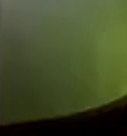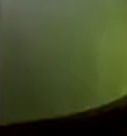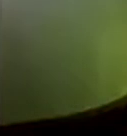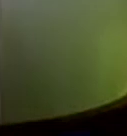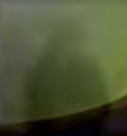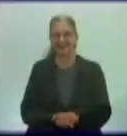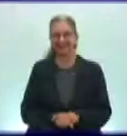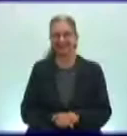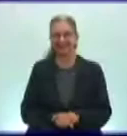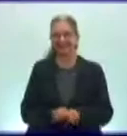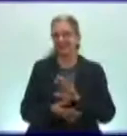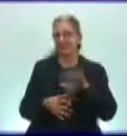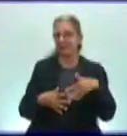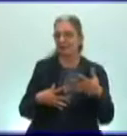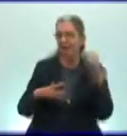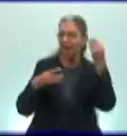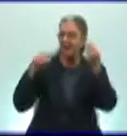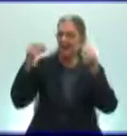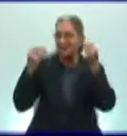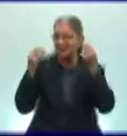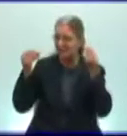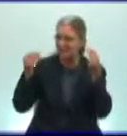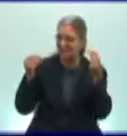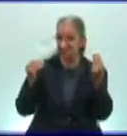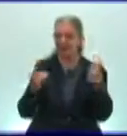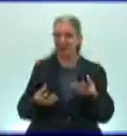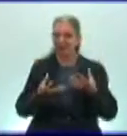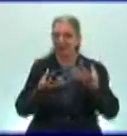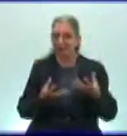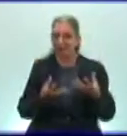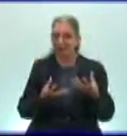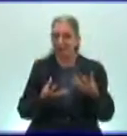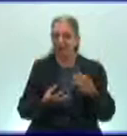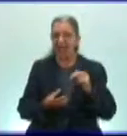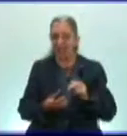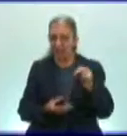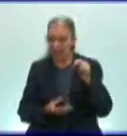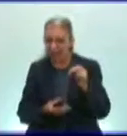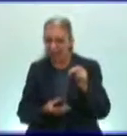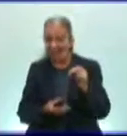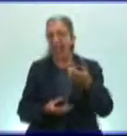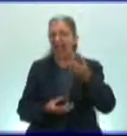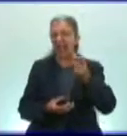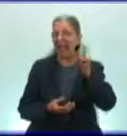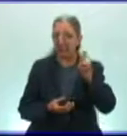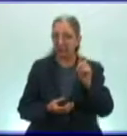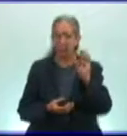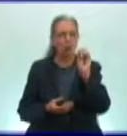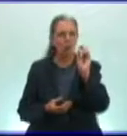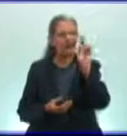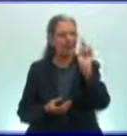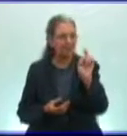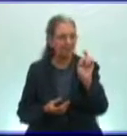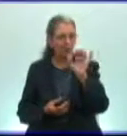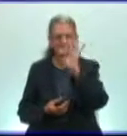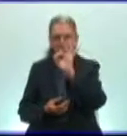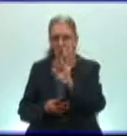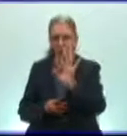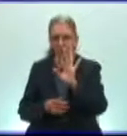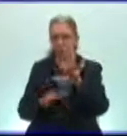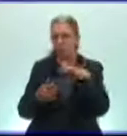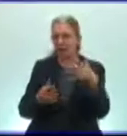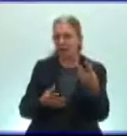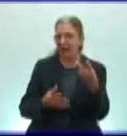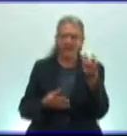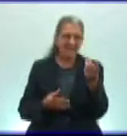Después de haber analizado lo referente a la carga nuclear, si el átomo de oxígeno tiene 8 protones en su núcleo, el valor de